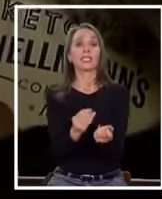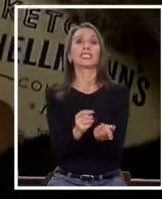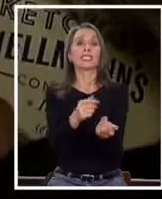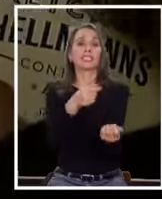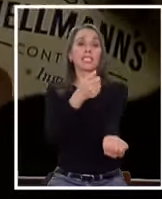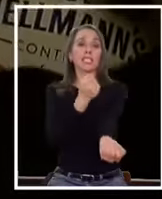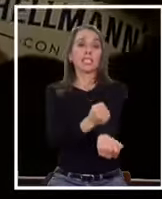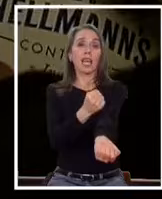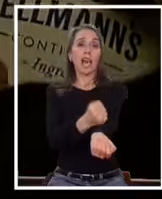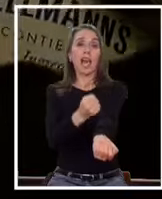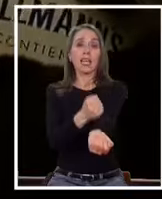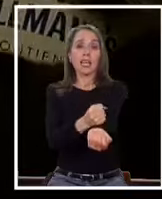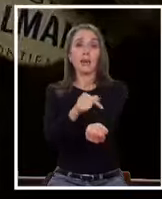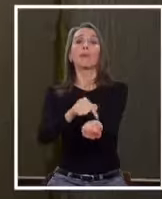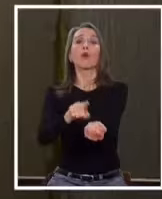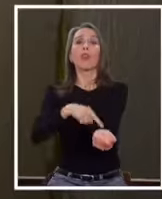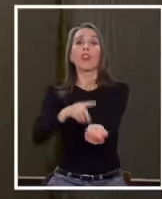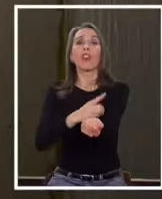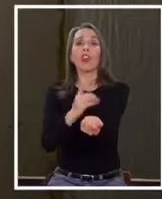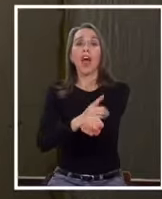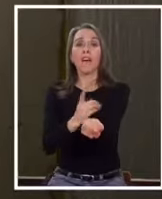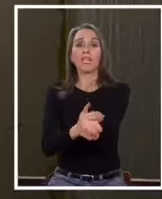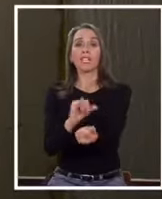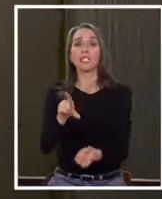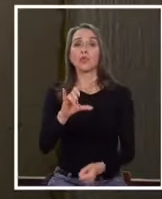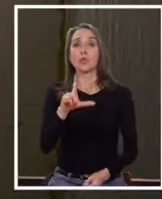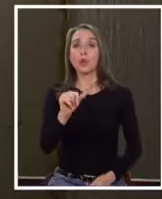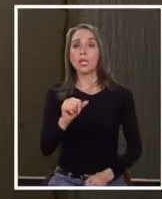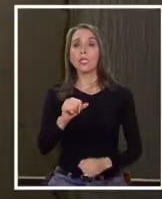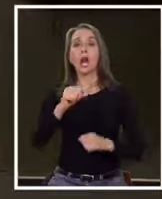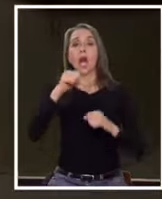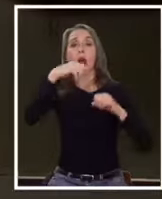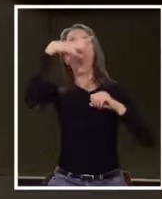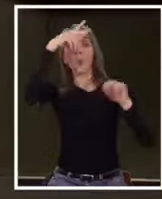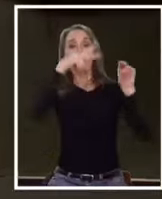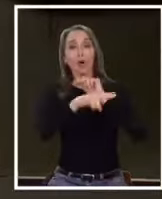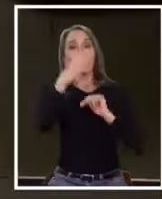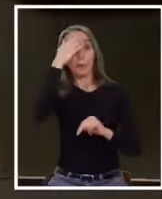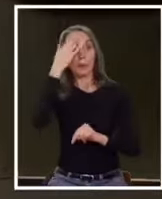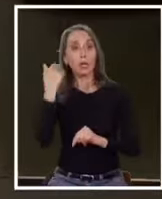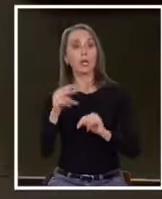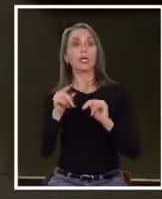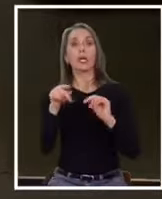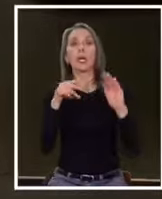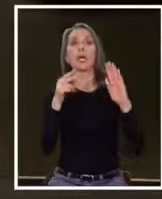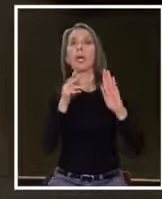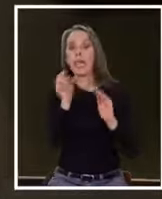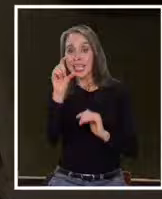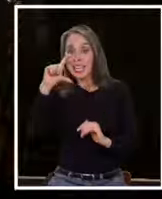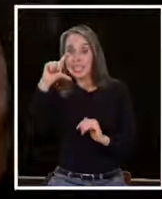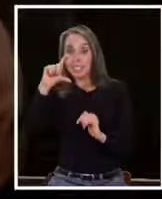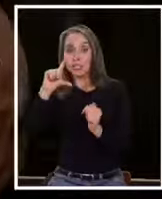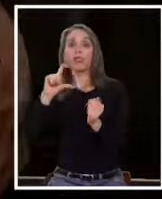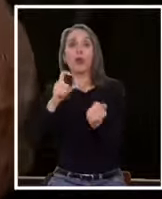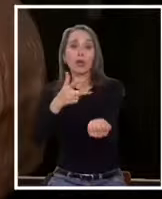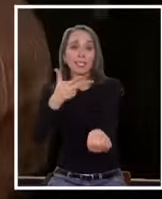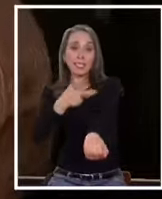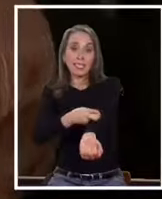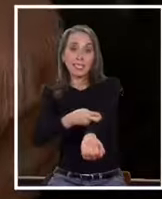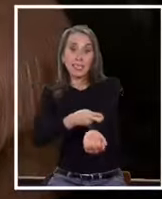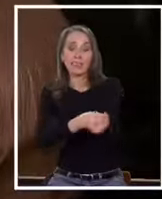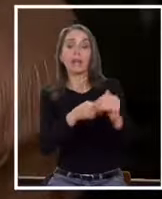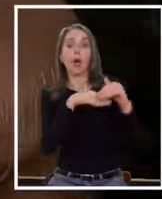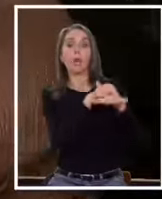cada corte de electricidad lo vive con preocupación. Que tuve 18 horas sin electricidad.